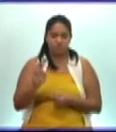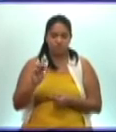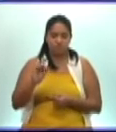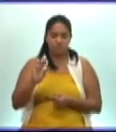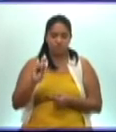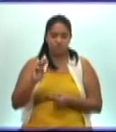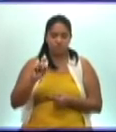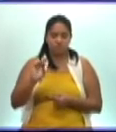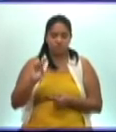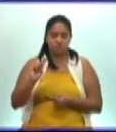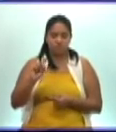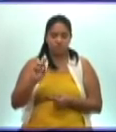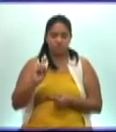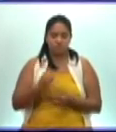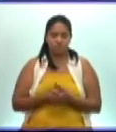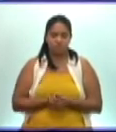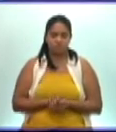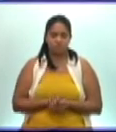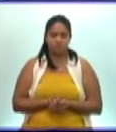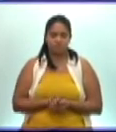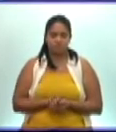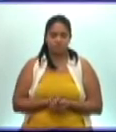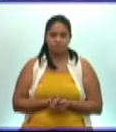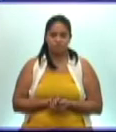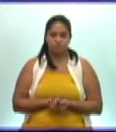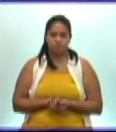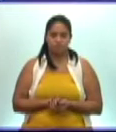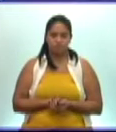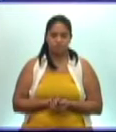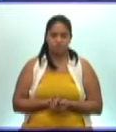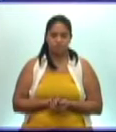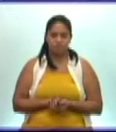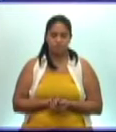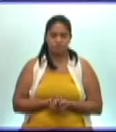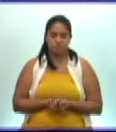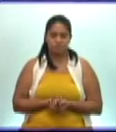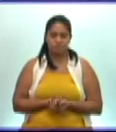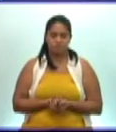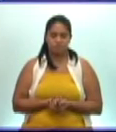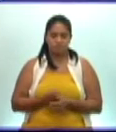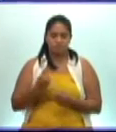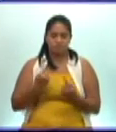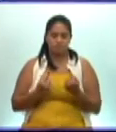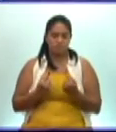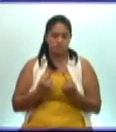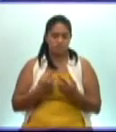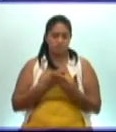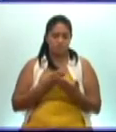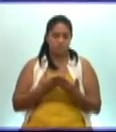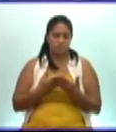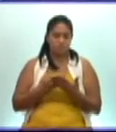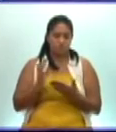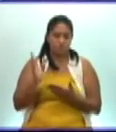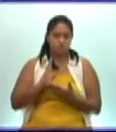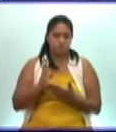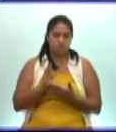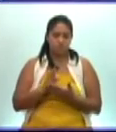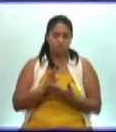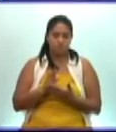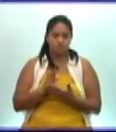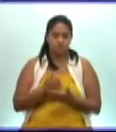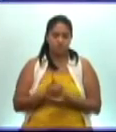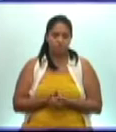interferencia, pero en particular con un dispositivo propuesto por el físico inglés Thomas Young,